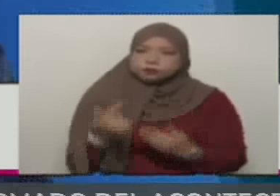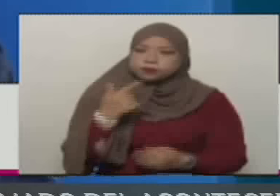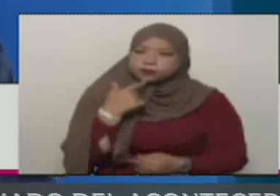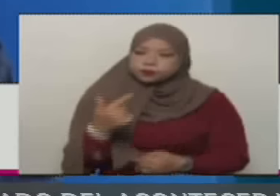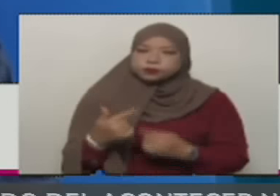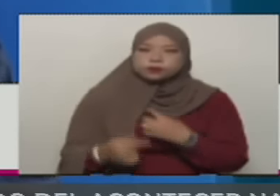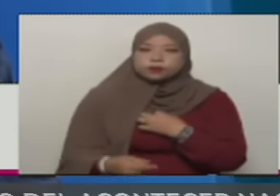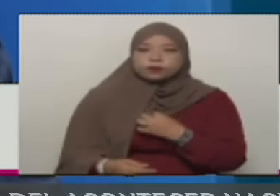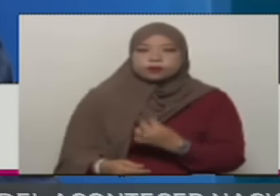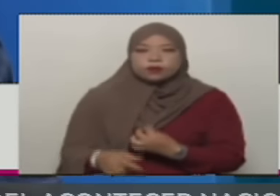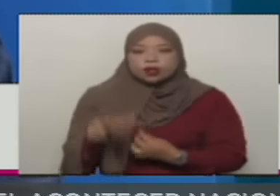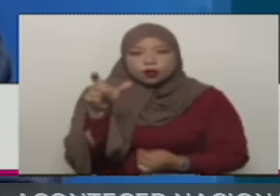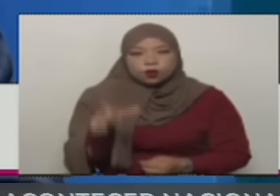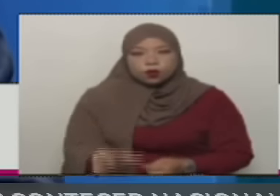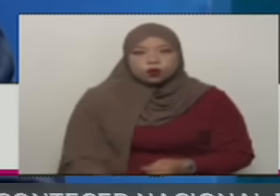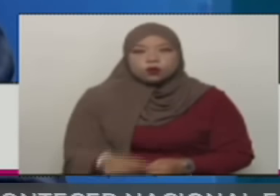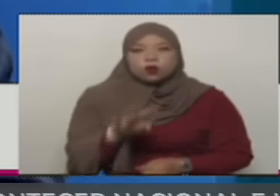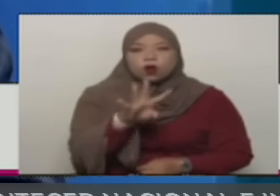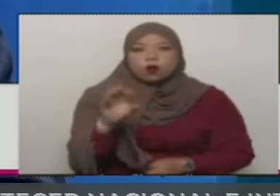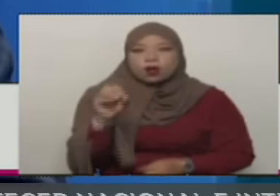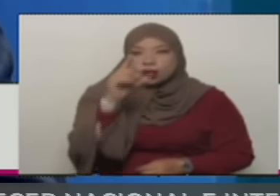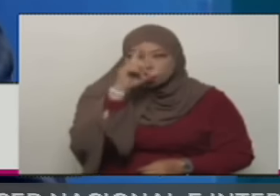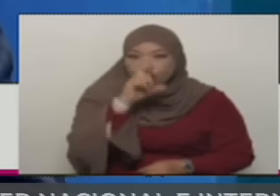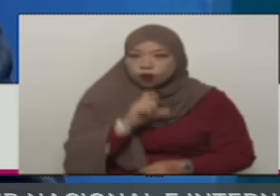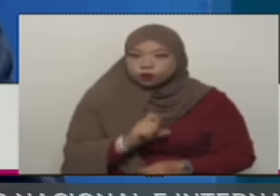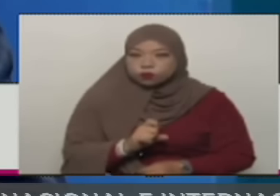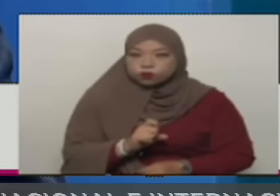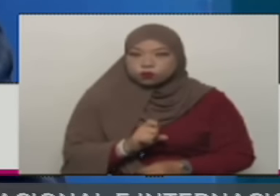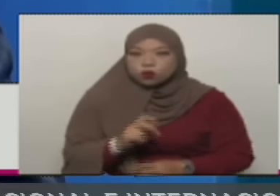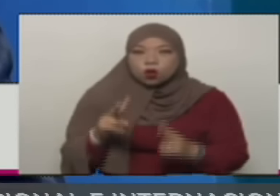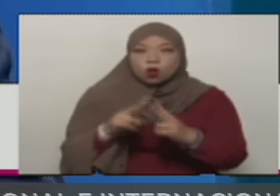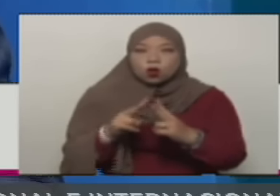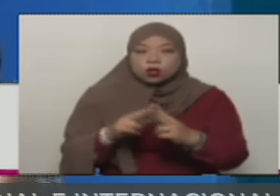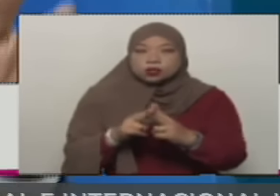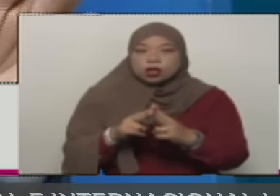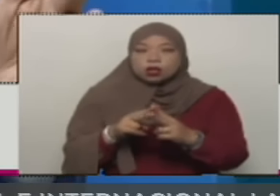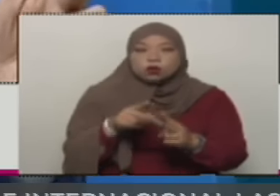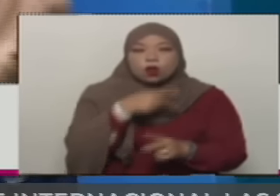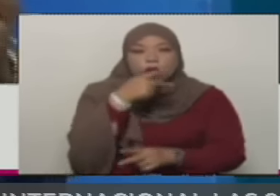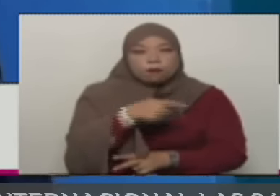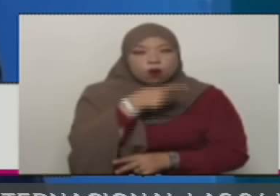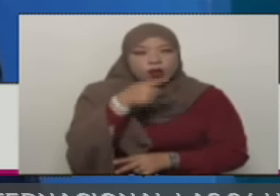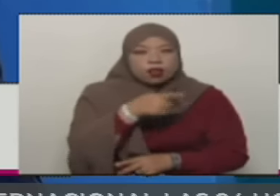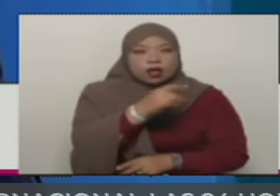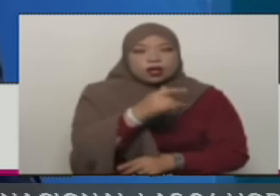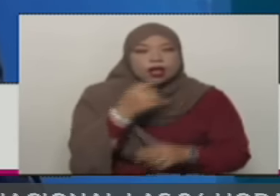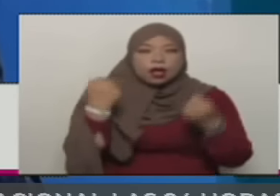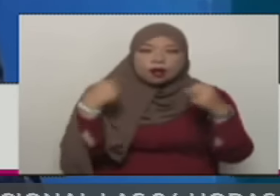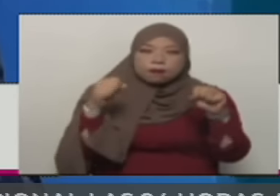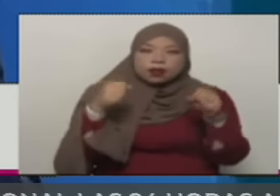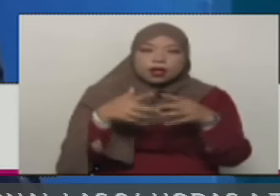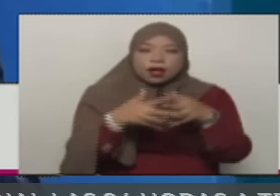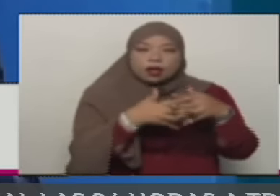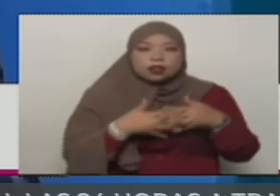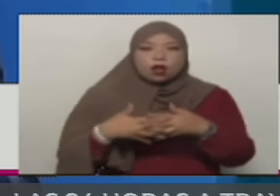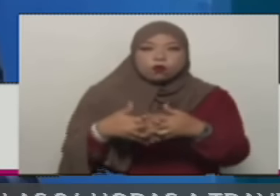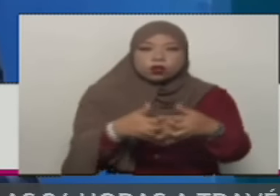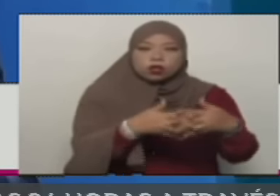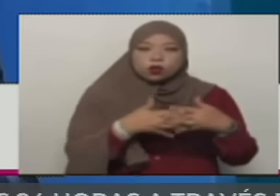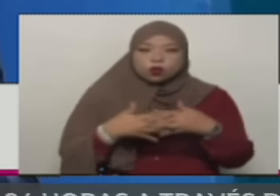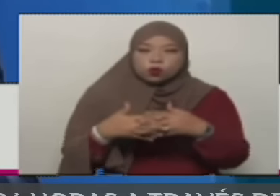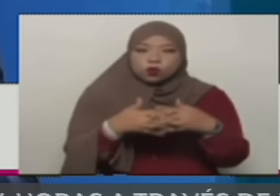Y esta persona, que tiene 40 años conociendo la política estadounidense y es amigo de